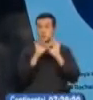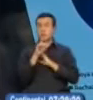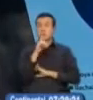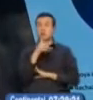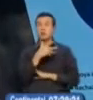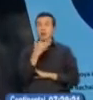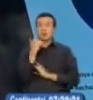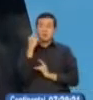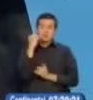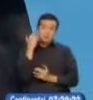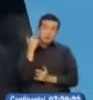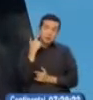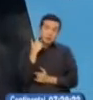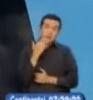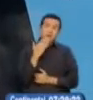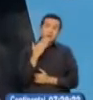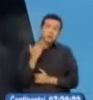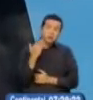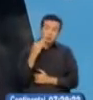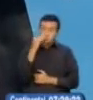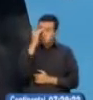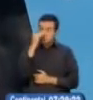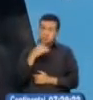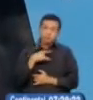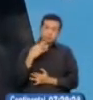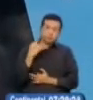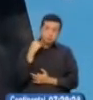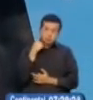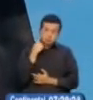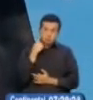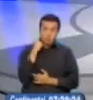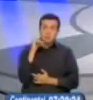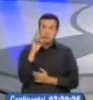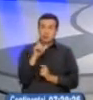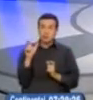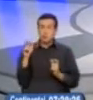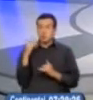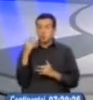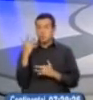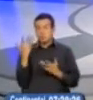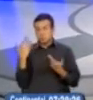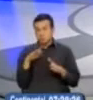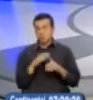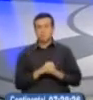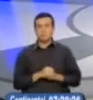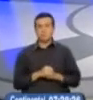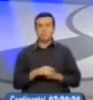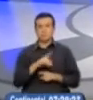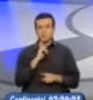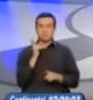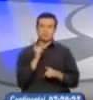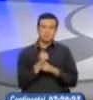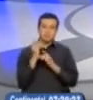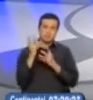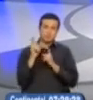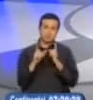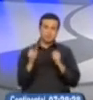el que espera a ver cómo actúa para tomar una posición. Hay una expectativa generada. Hay una expectativa, hay